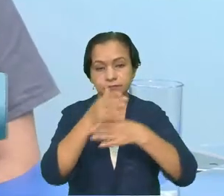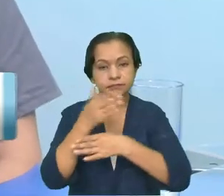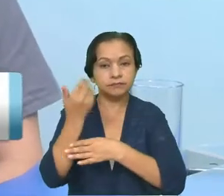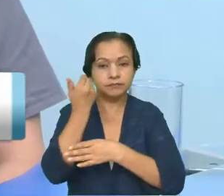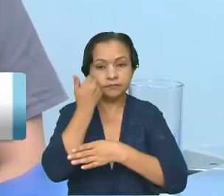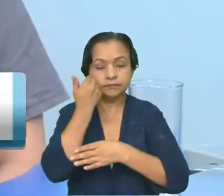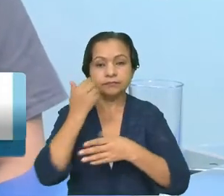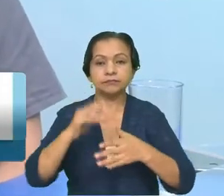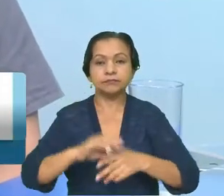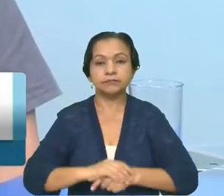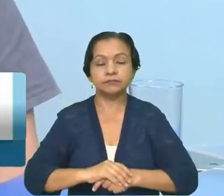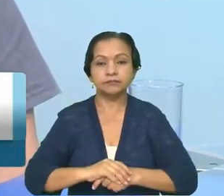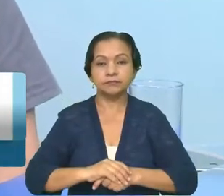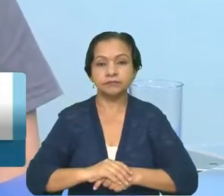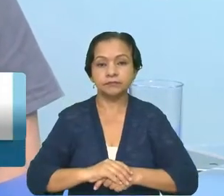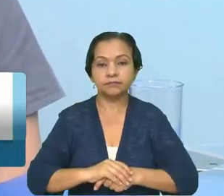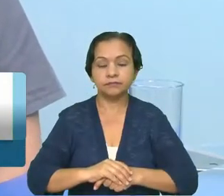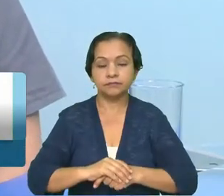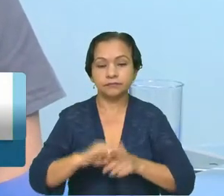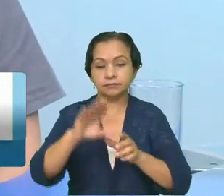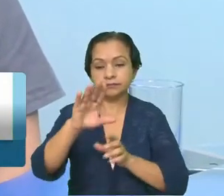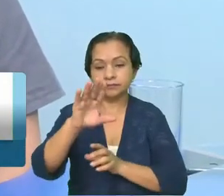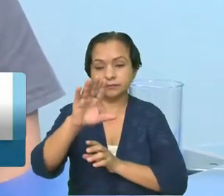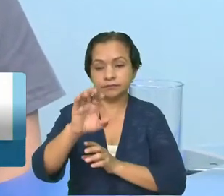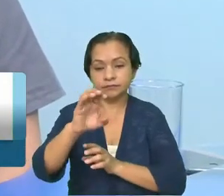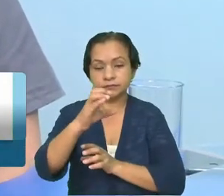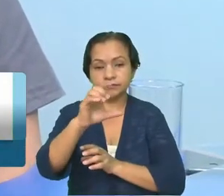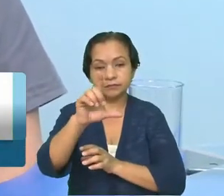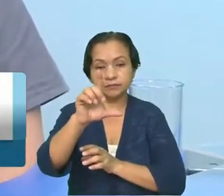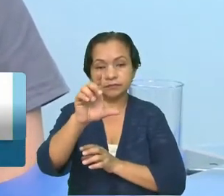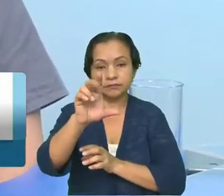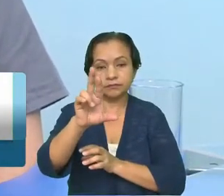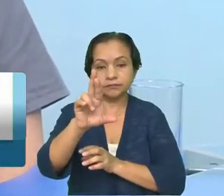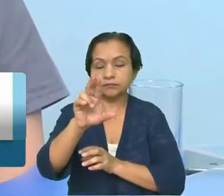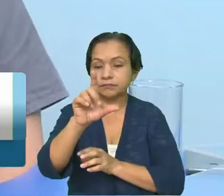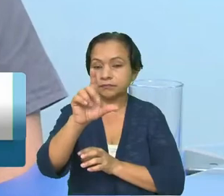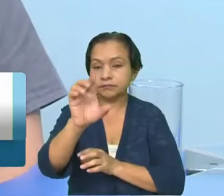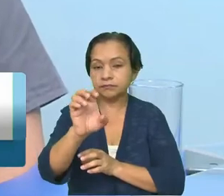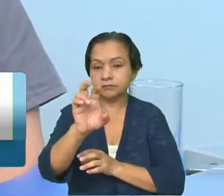aclaración. Es decir, la esclerosis múltiple, ¿cuál es,